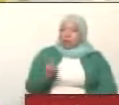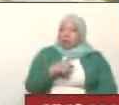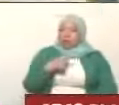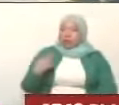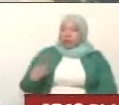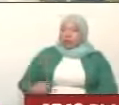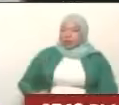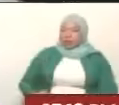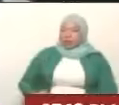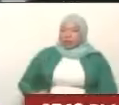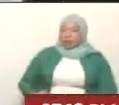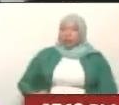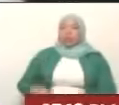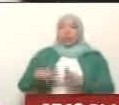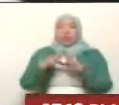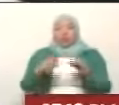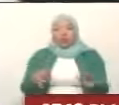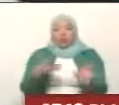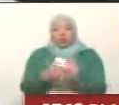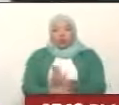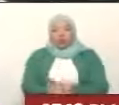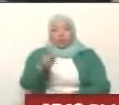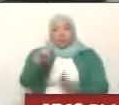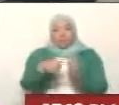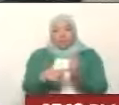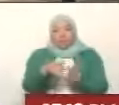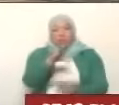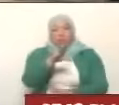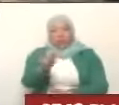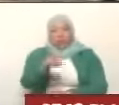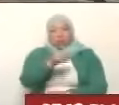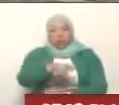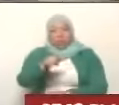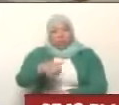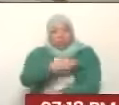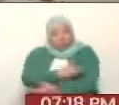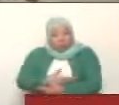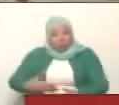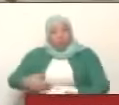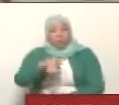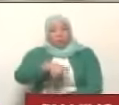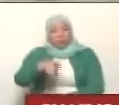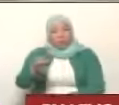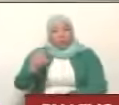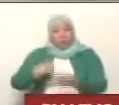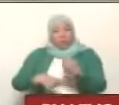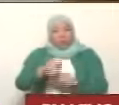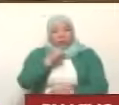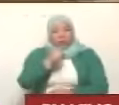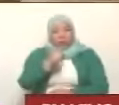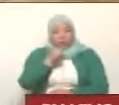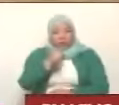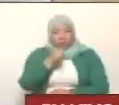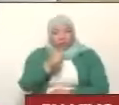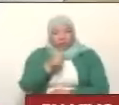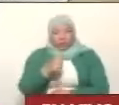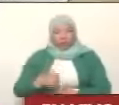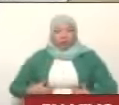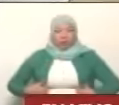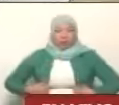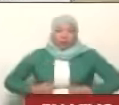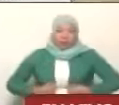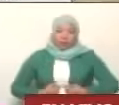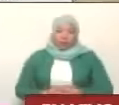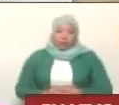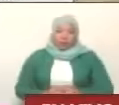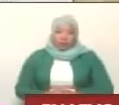en todos los sentidos. Son 1.400 millones de habitantes. Es el mercado más poderoso y grande del